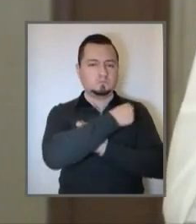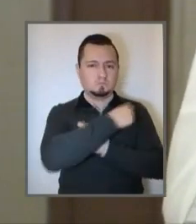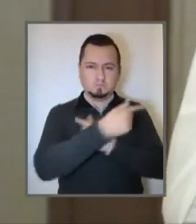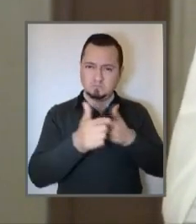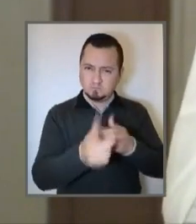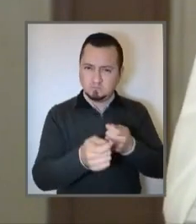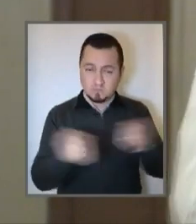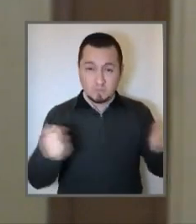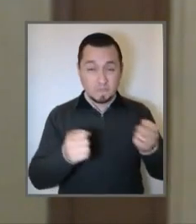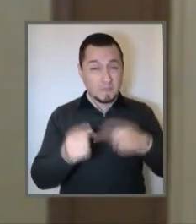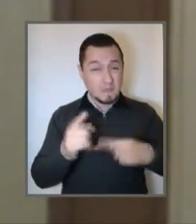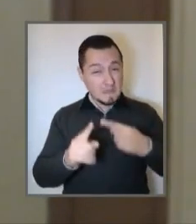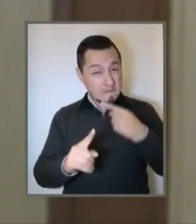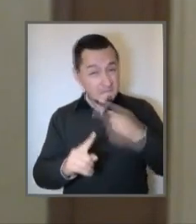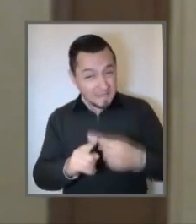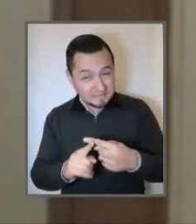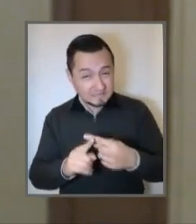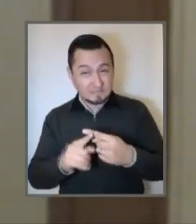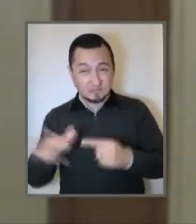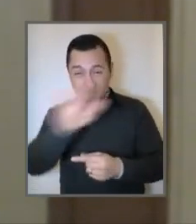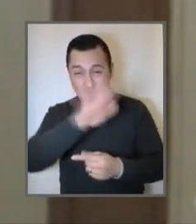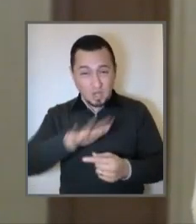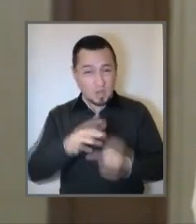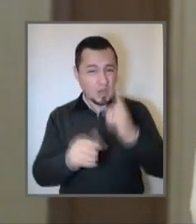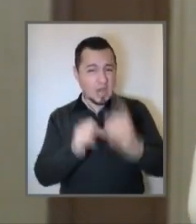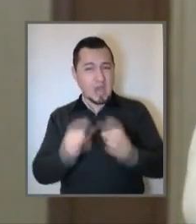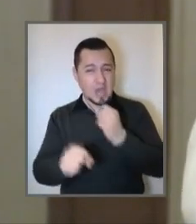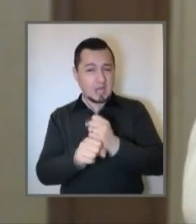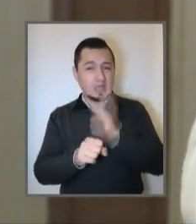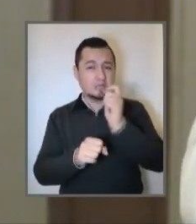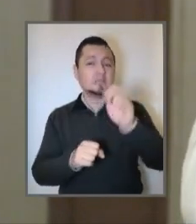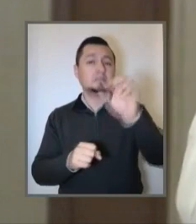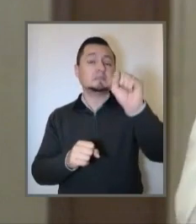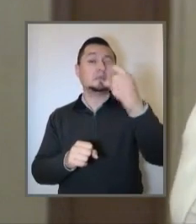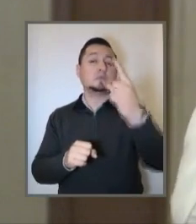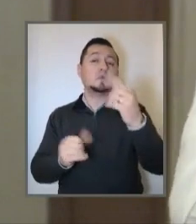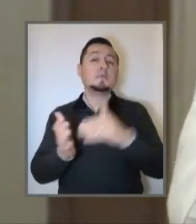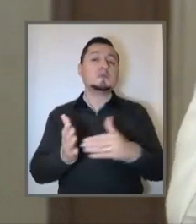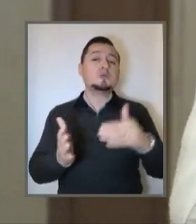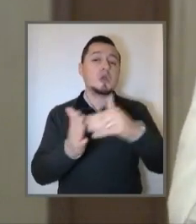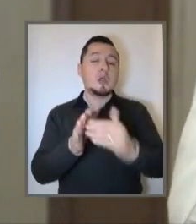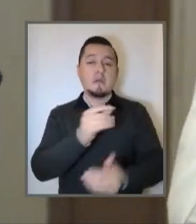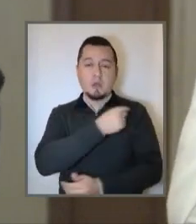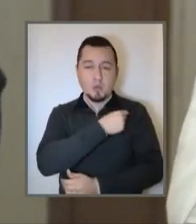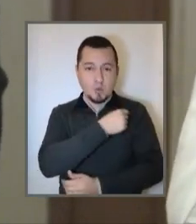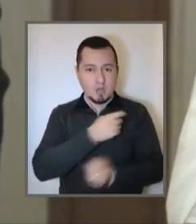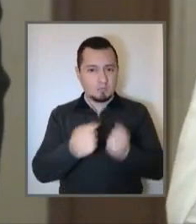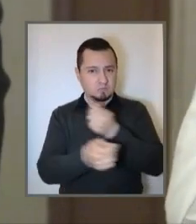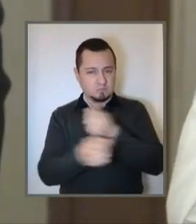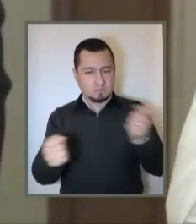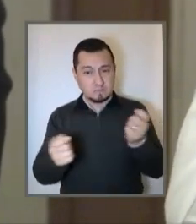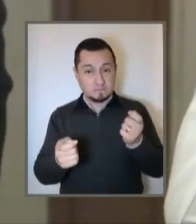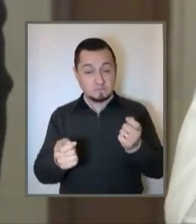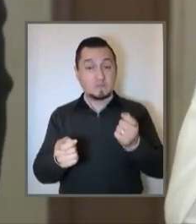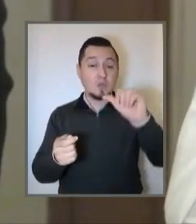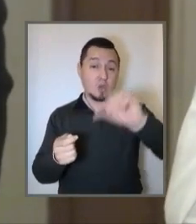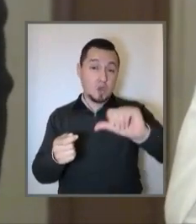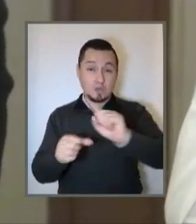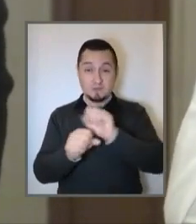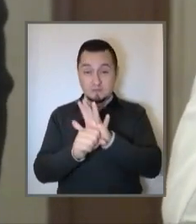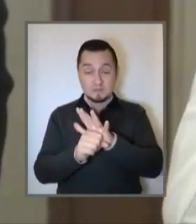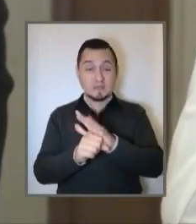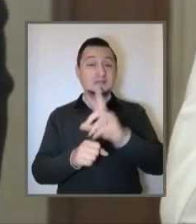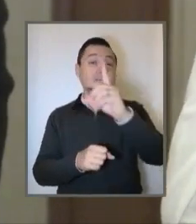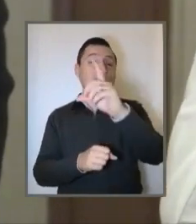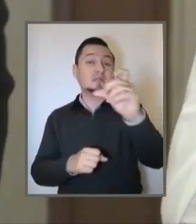que sigue es el de la vacunación. Además, la Universidad de Guadalajara donará 356,000 pesos que le fueron entregados por el Premio Estatal